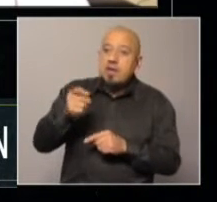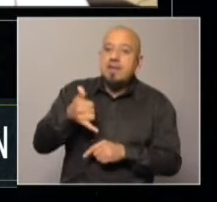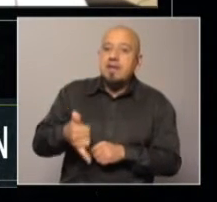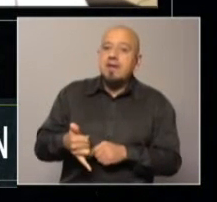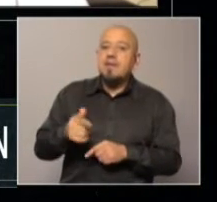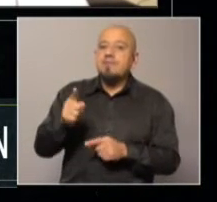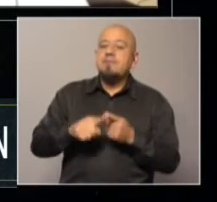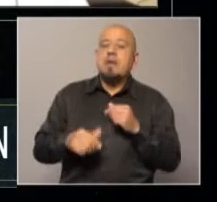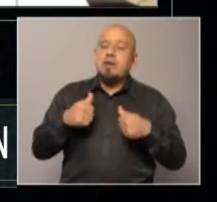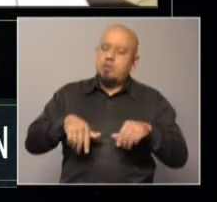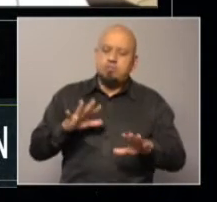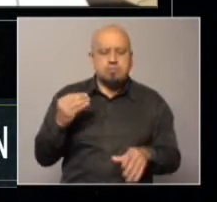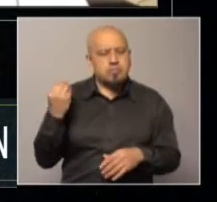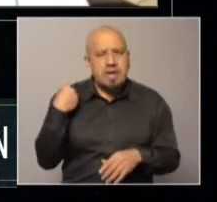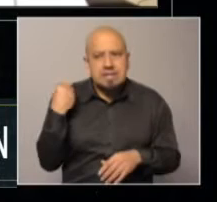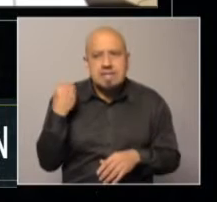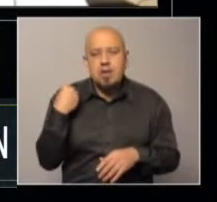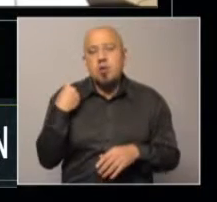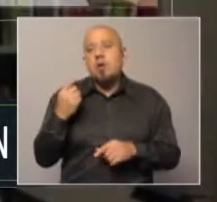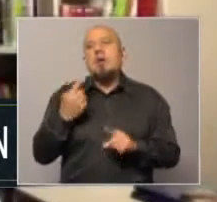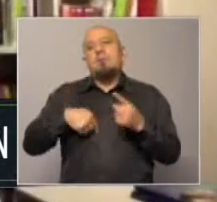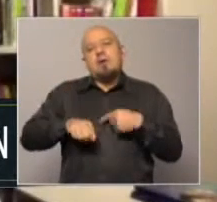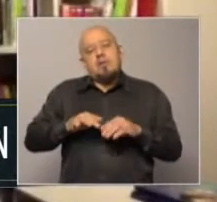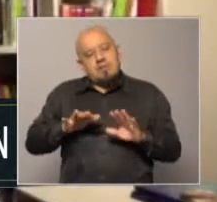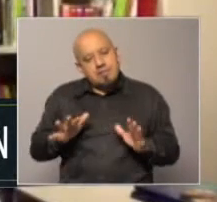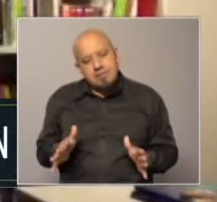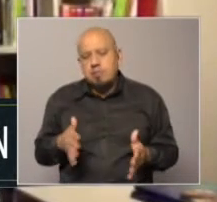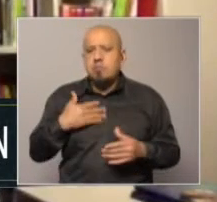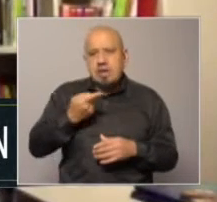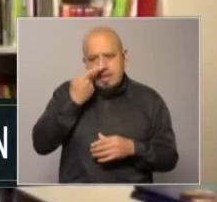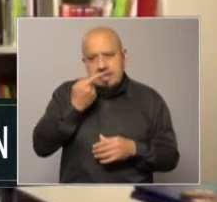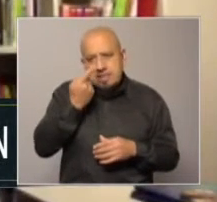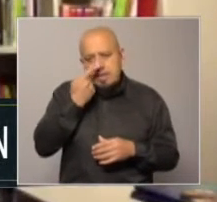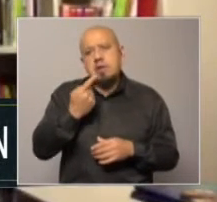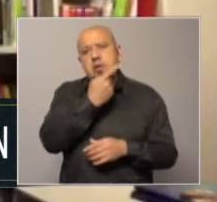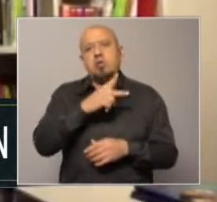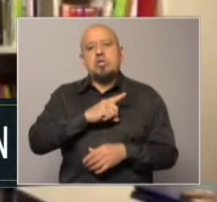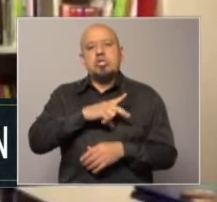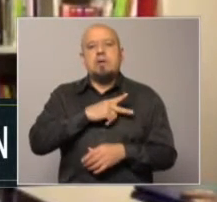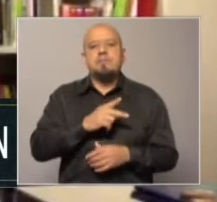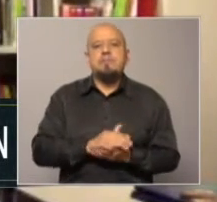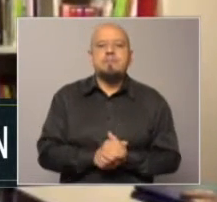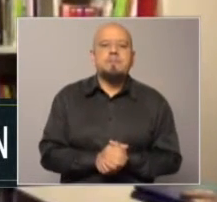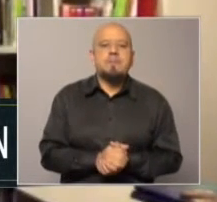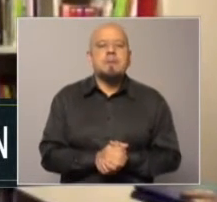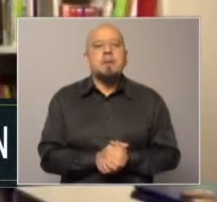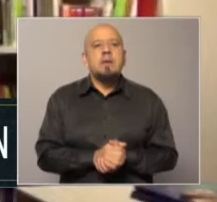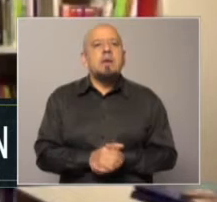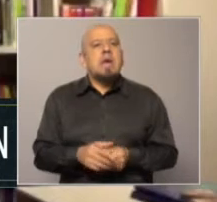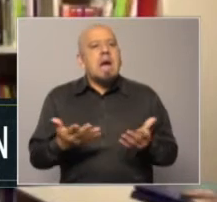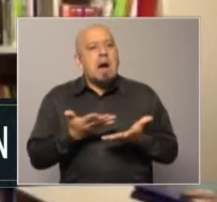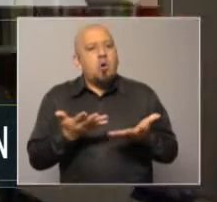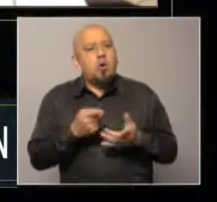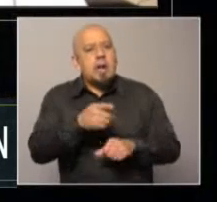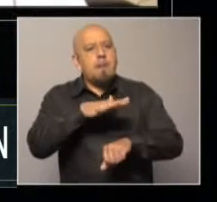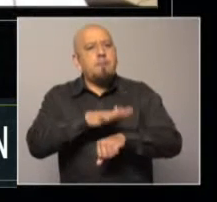poco cansador todo esto, pero muy, muy interesante lo que está pasando en Chile. Están llegando a una